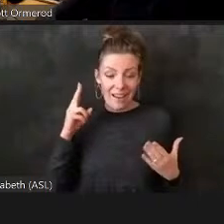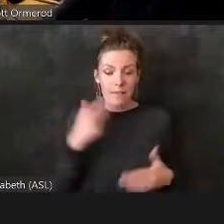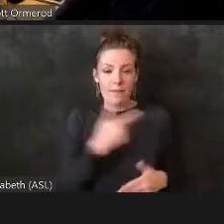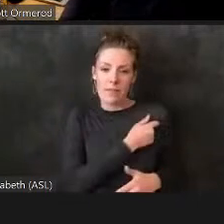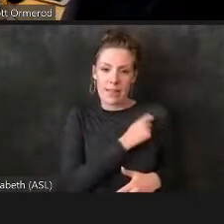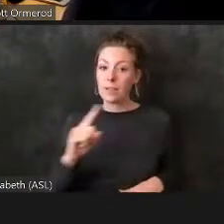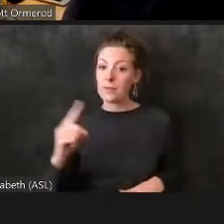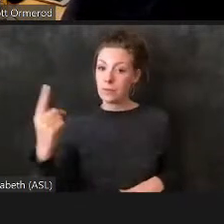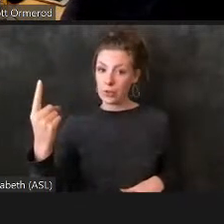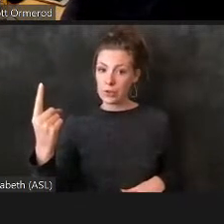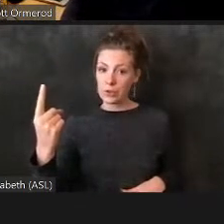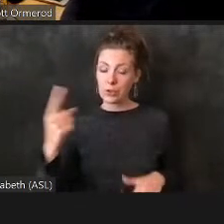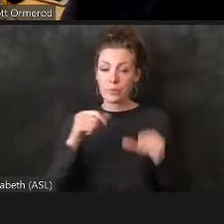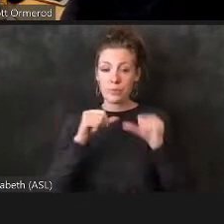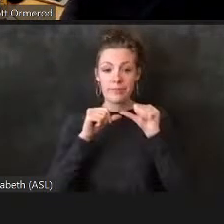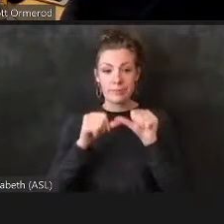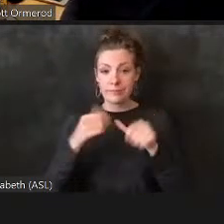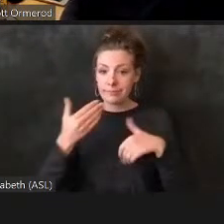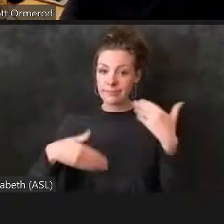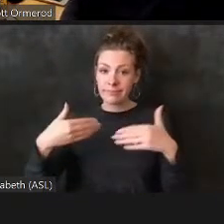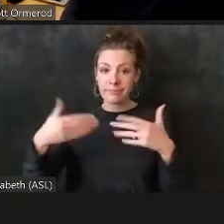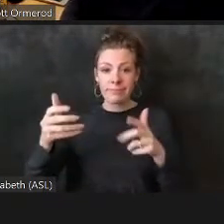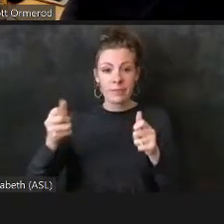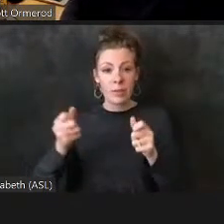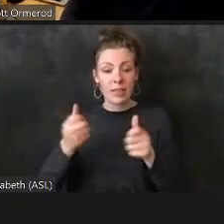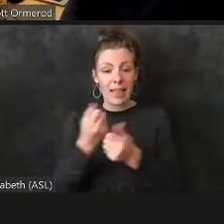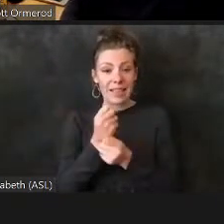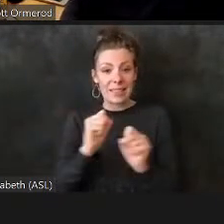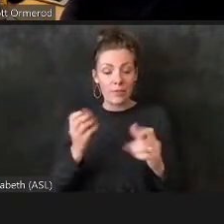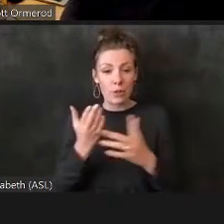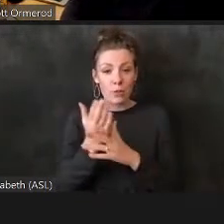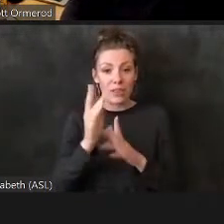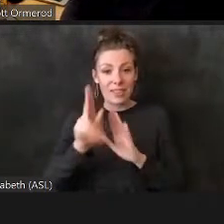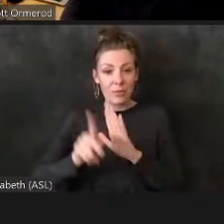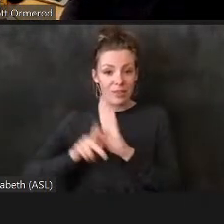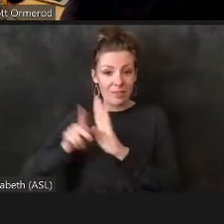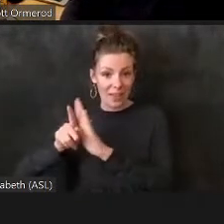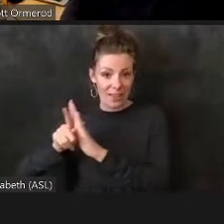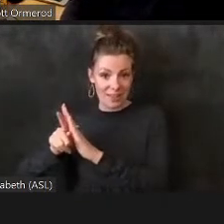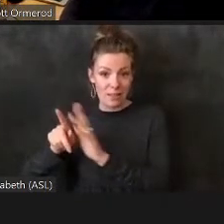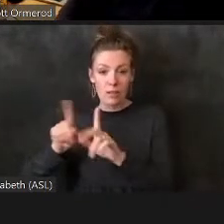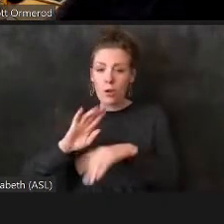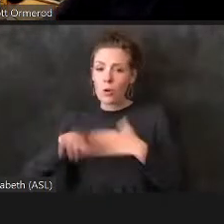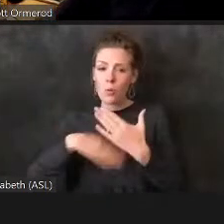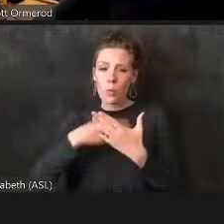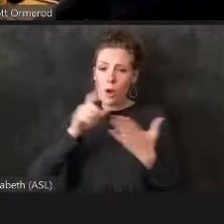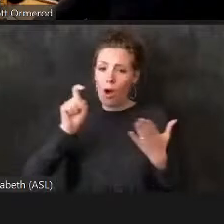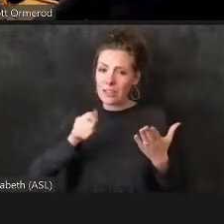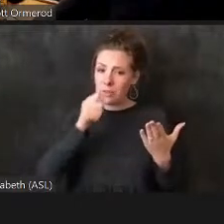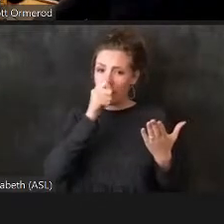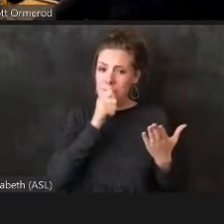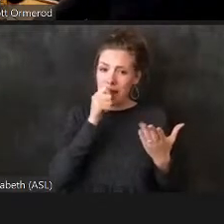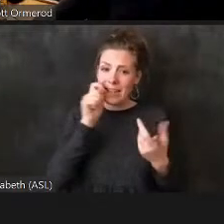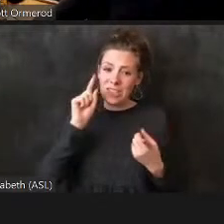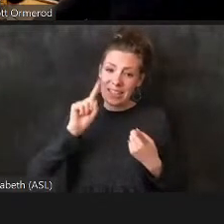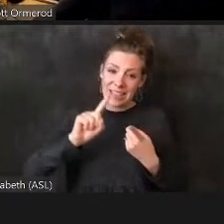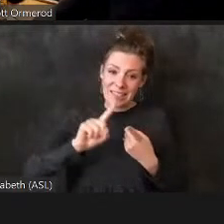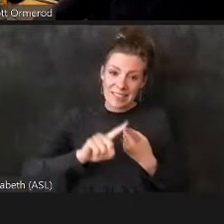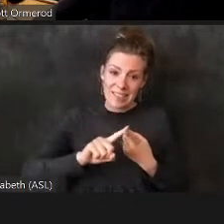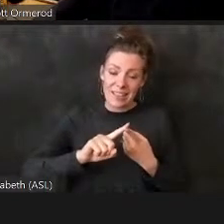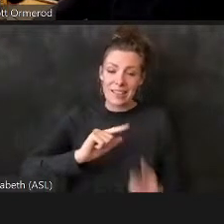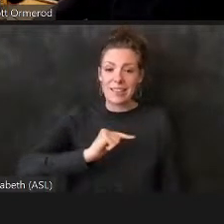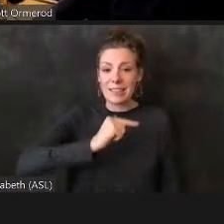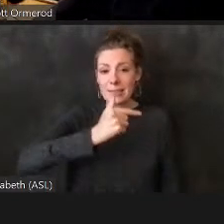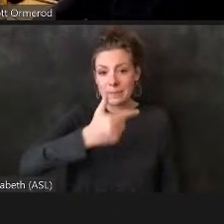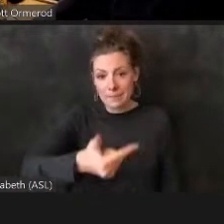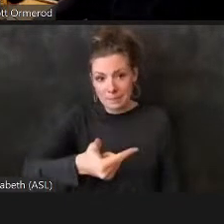y tienen más riesgo, se les vacune primero. Y vamos a tratar de seguir durante las diferentes fases del plan,